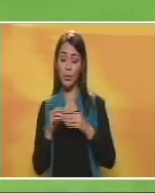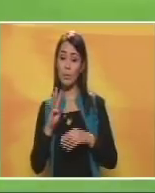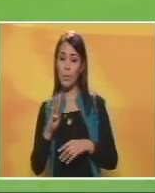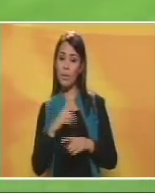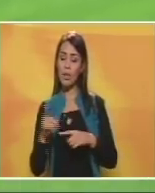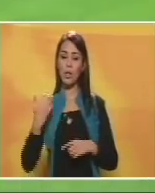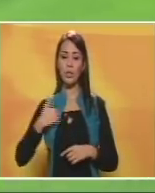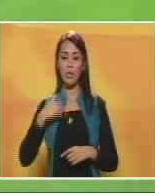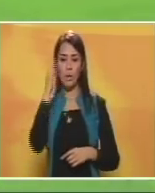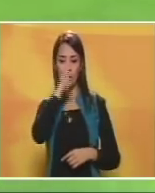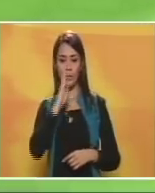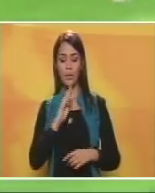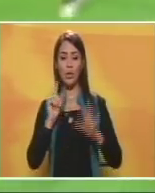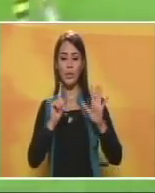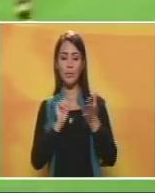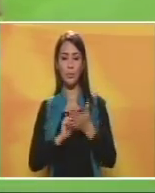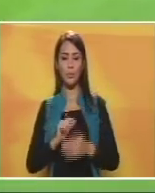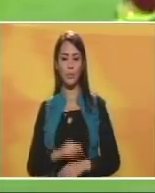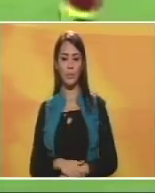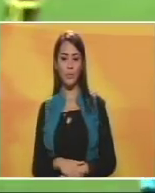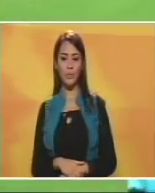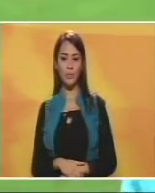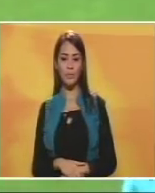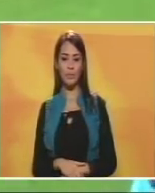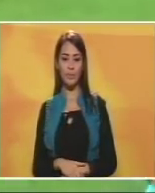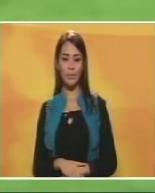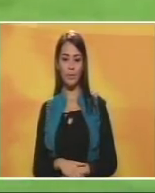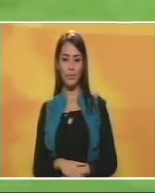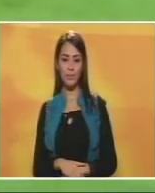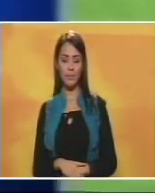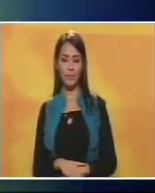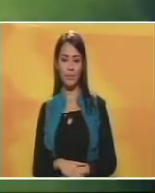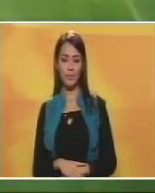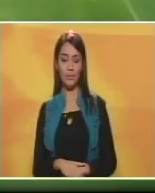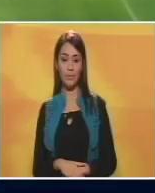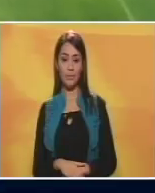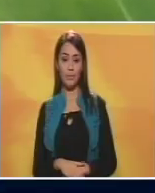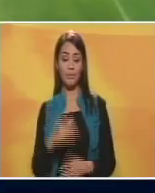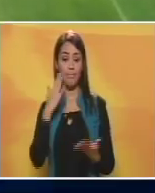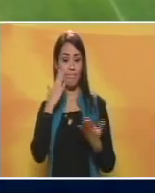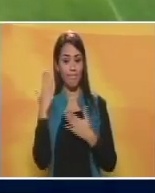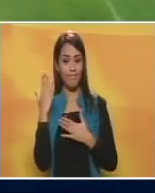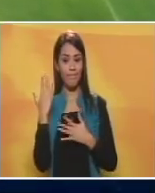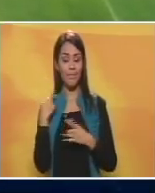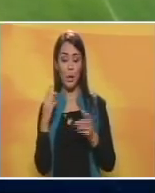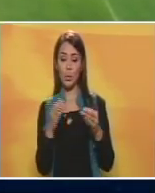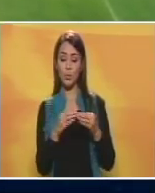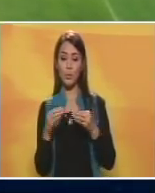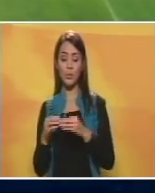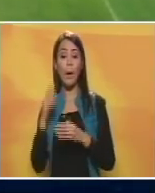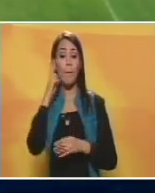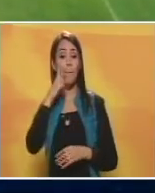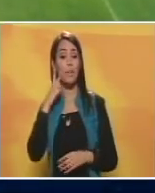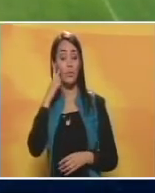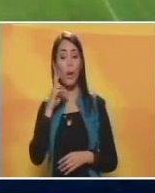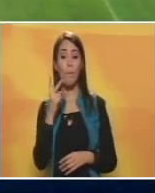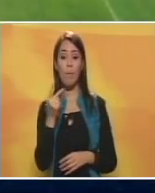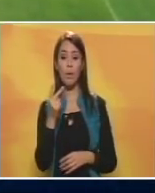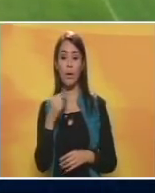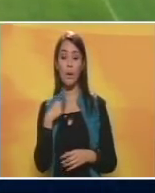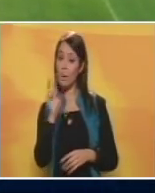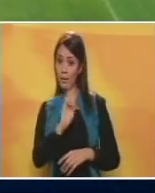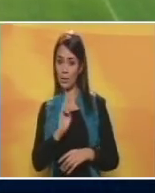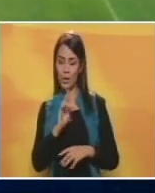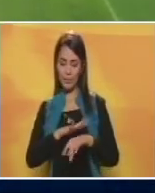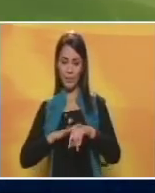y Argentina con 6 puntos. La que en teoría es la rival directa de Venezuela por el segundo cupo del